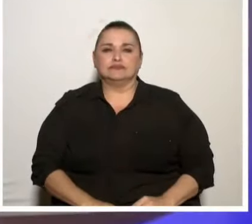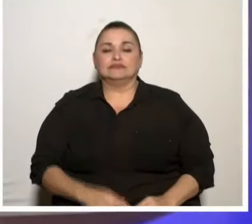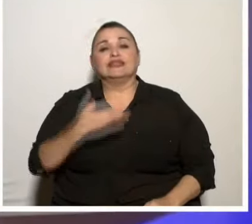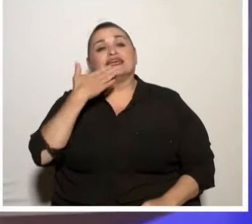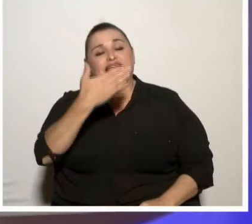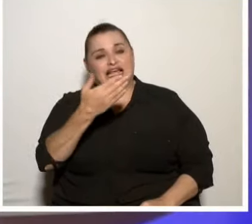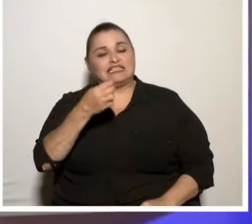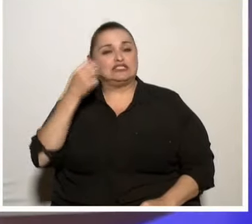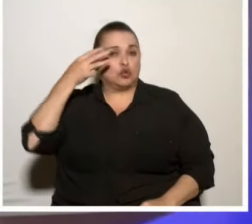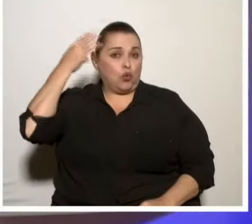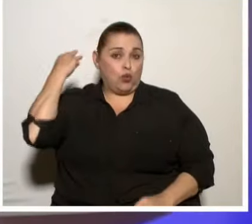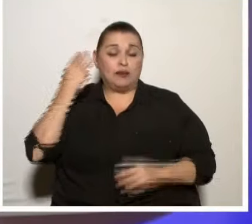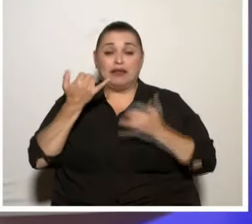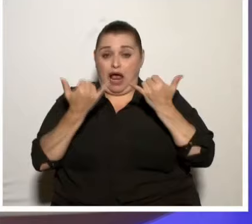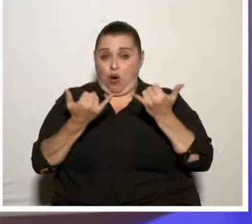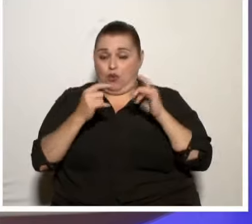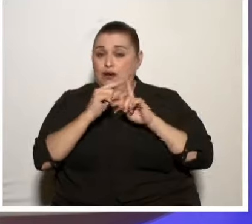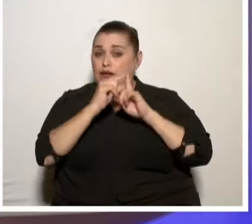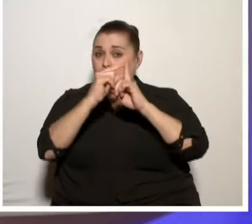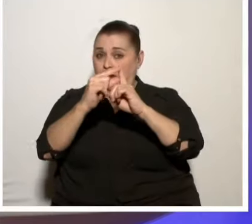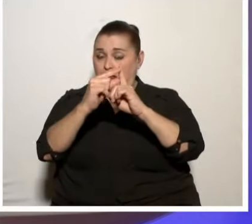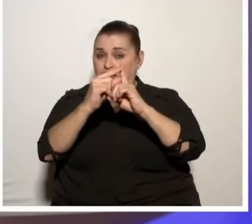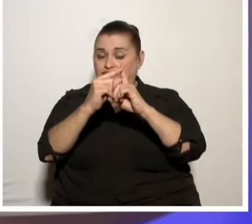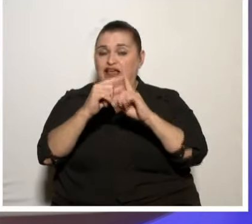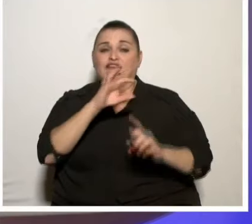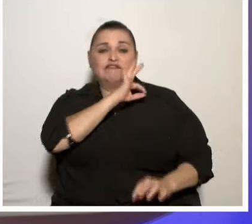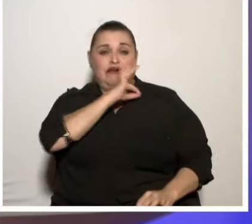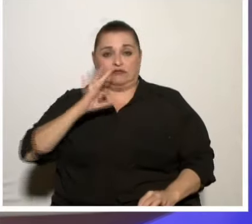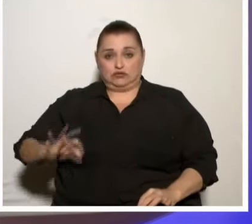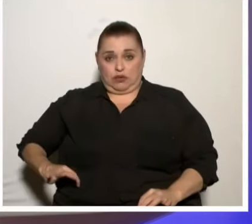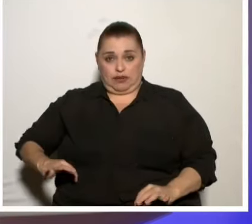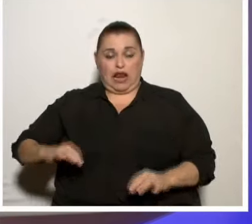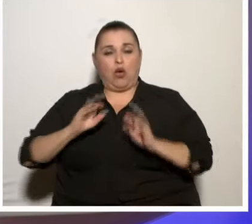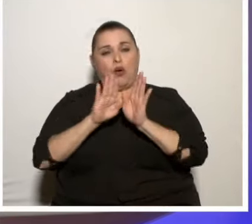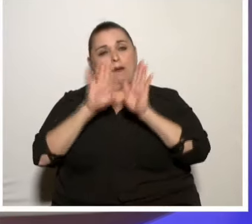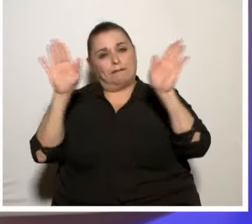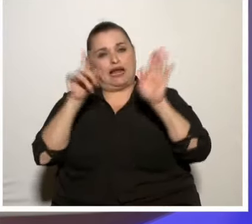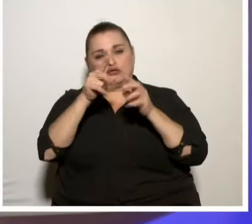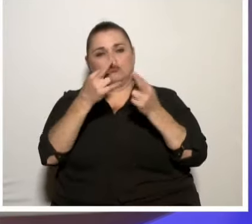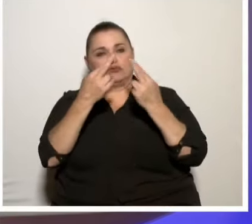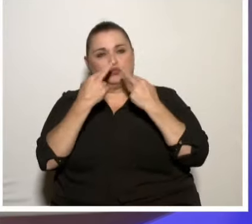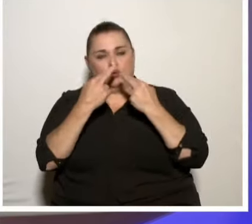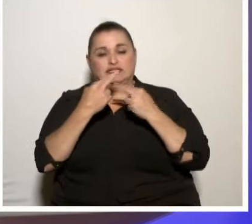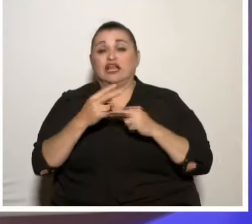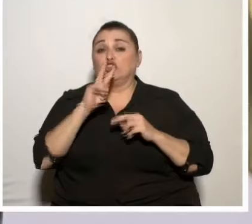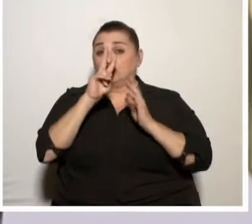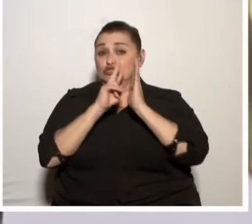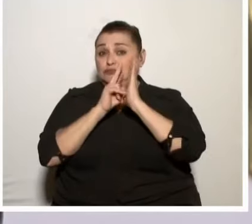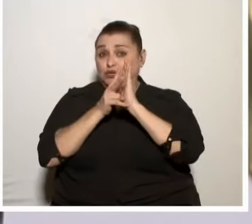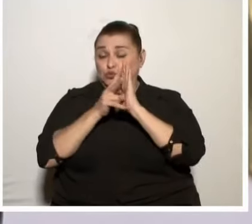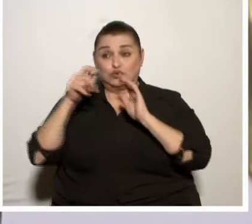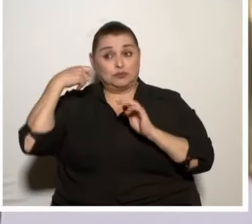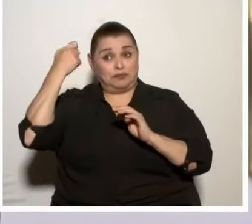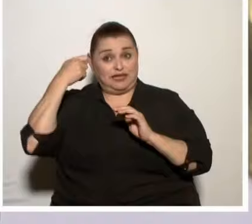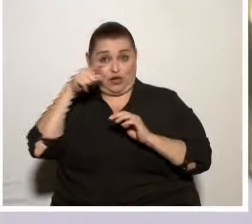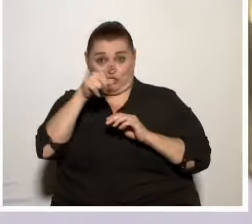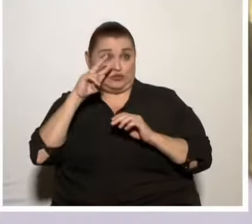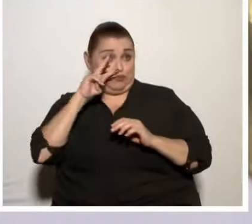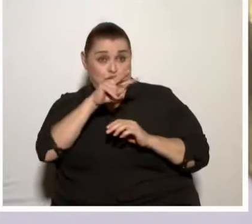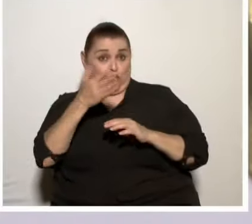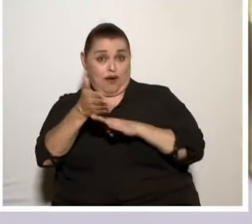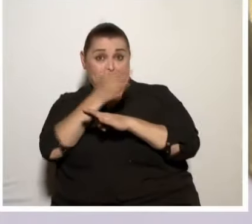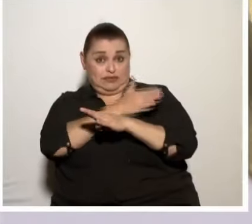Gracias, don Welmer. Tiene ahora la palabra don Fabricio Alvarado para ampliar su respuesta. En los 2 minutos del video que usted acaba de